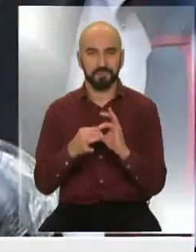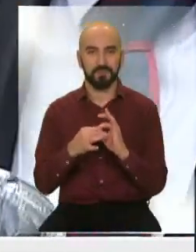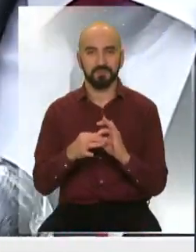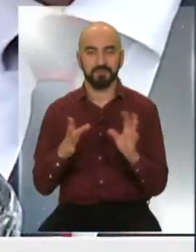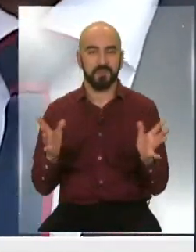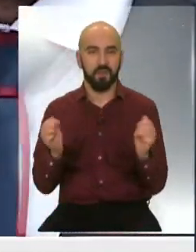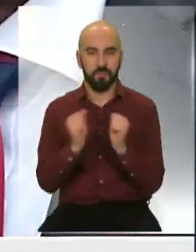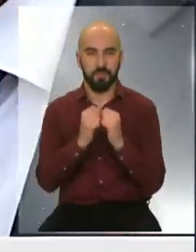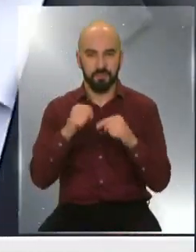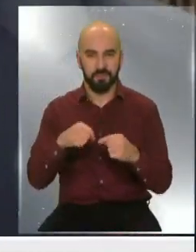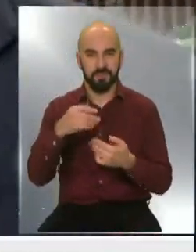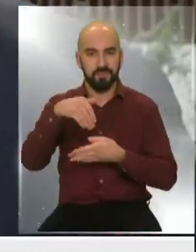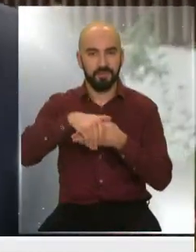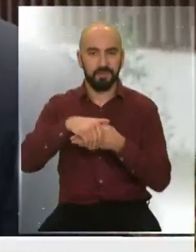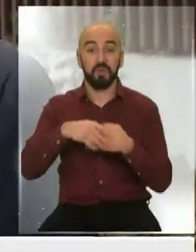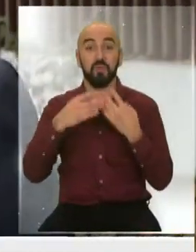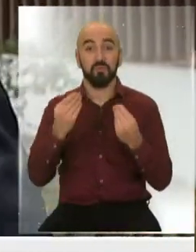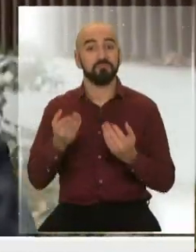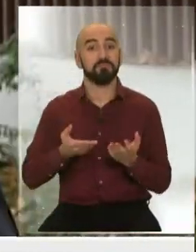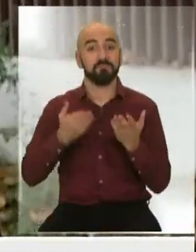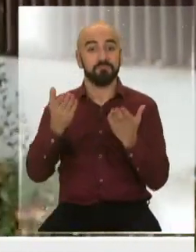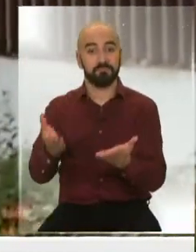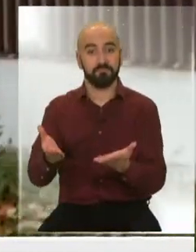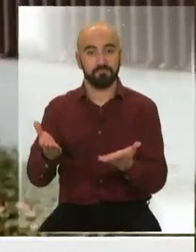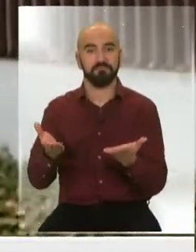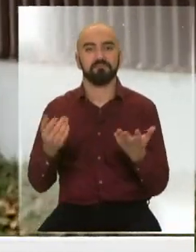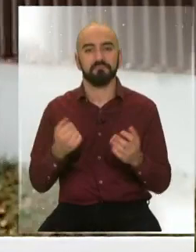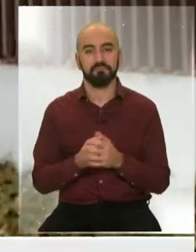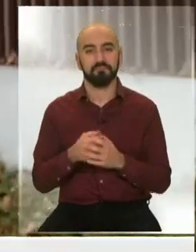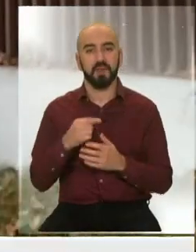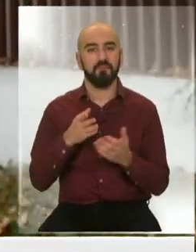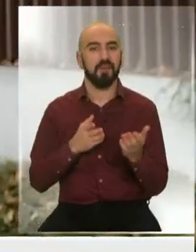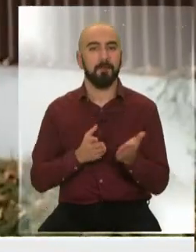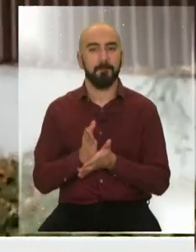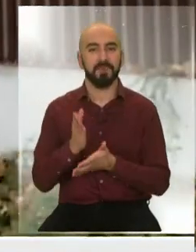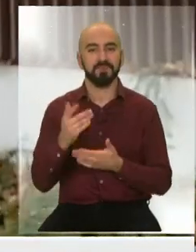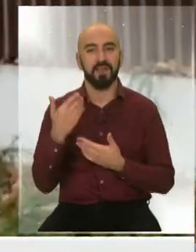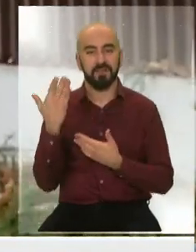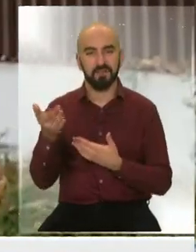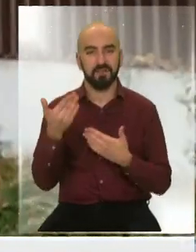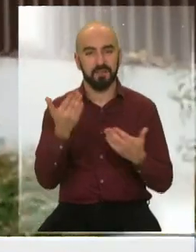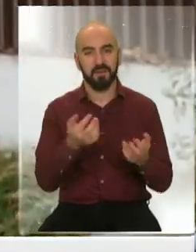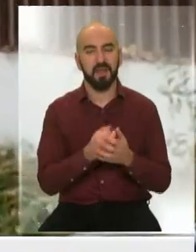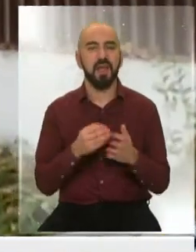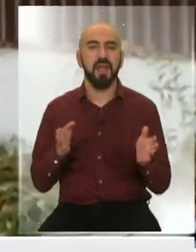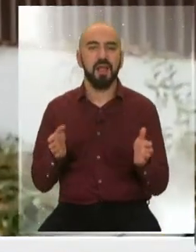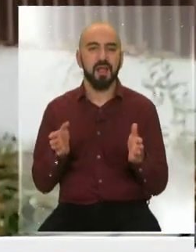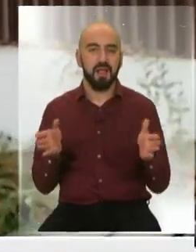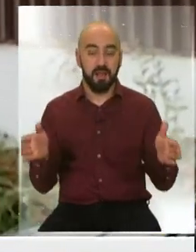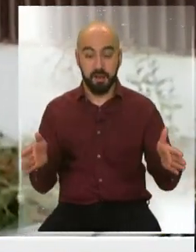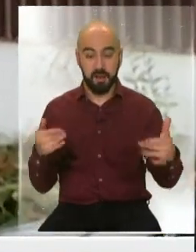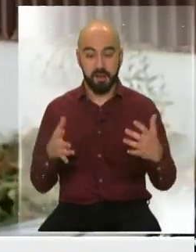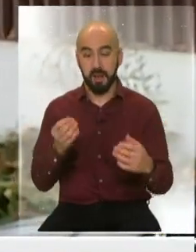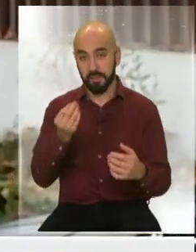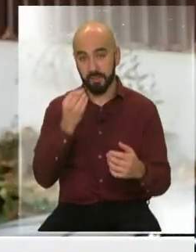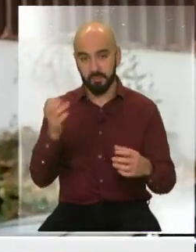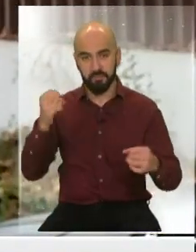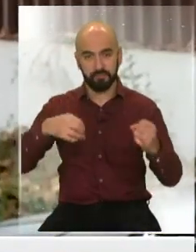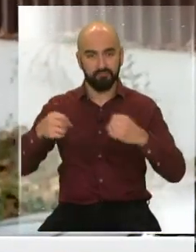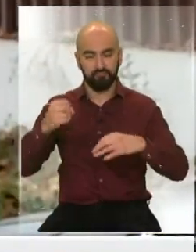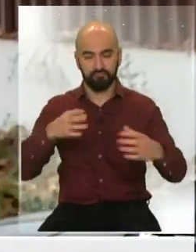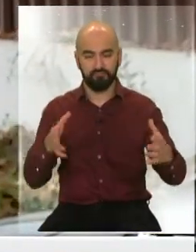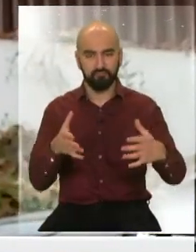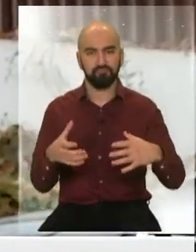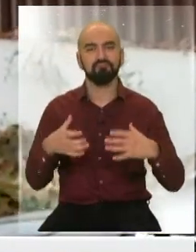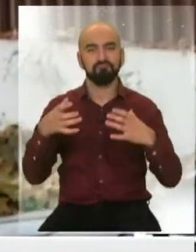tarde. Bueno, los dejo en el estudio, entonces va a comenzar esta entrega de las cajas de alimentos durante la jornada de